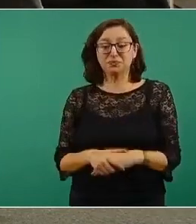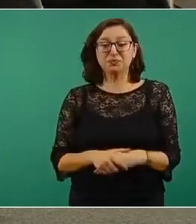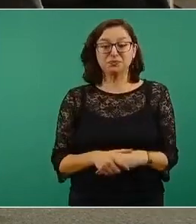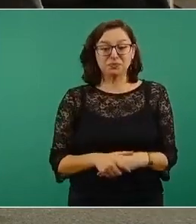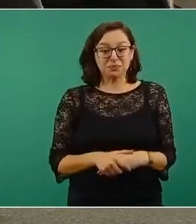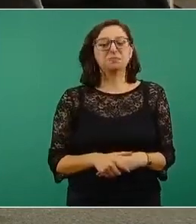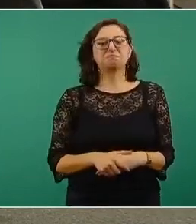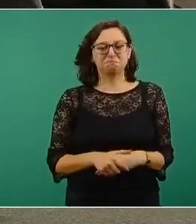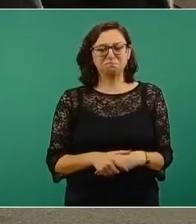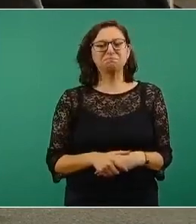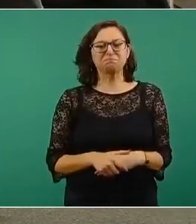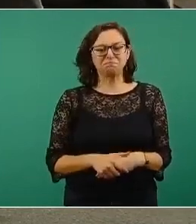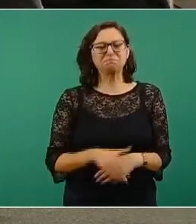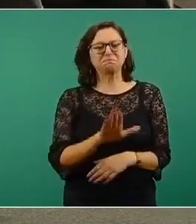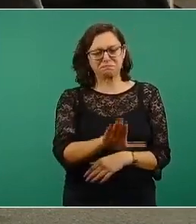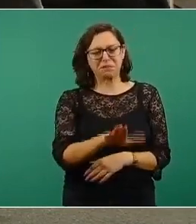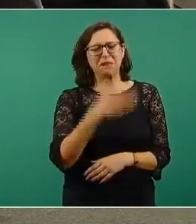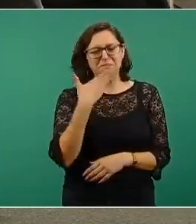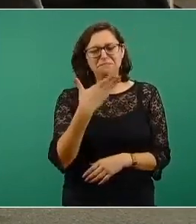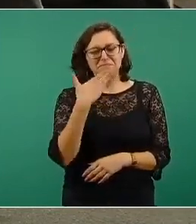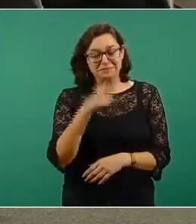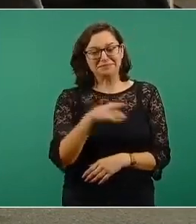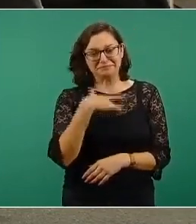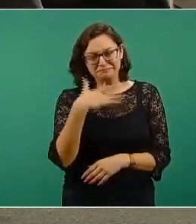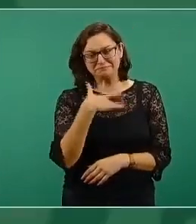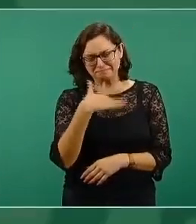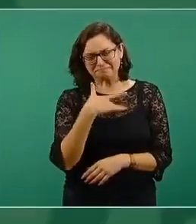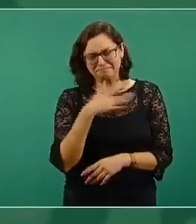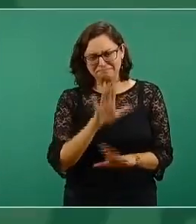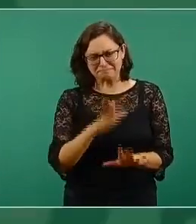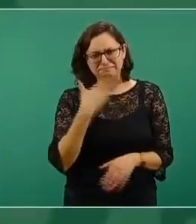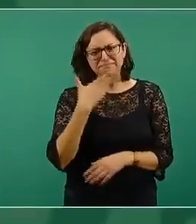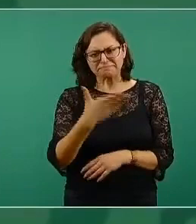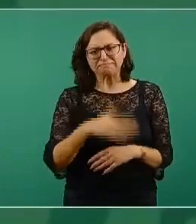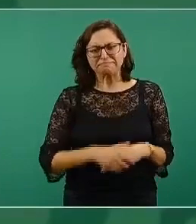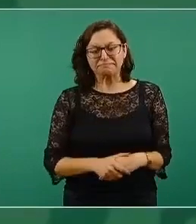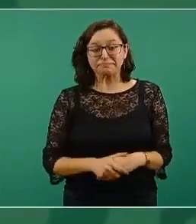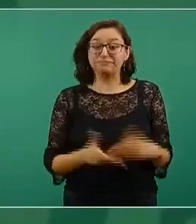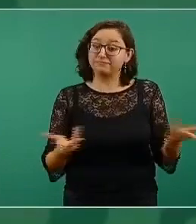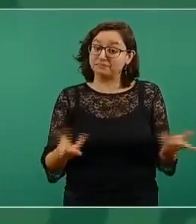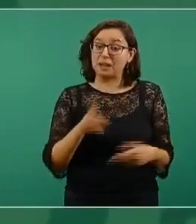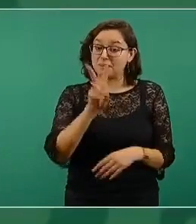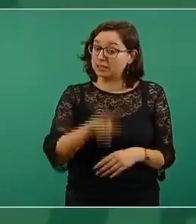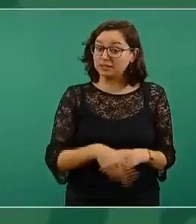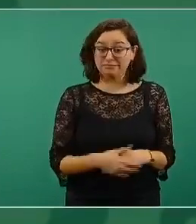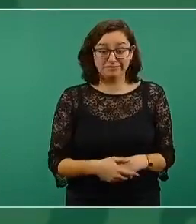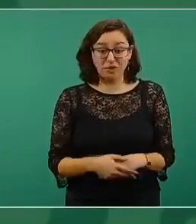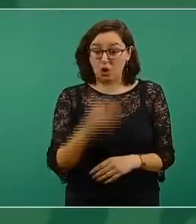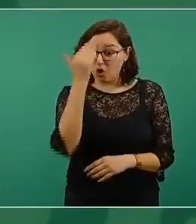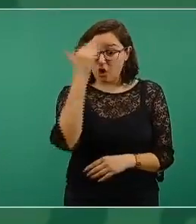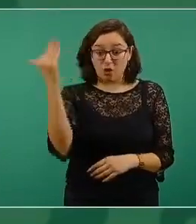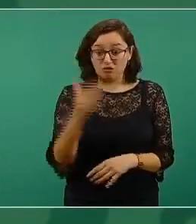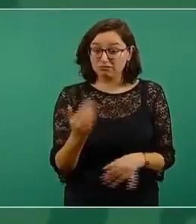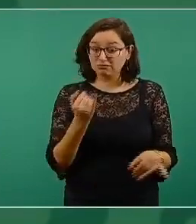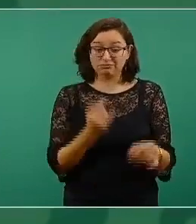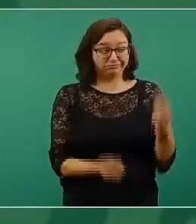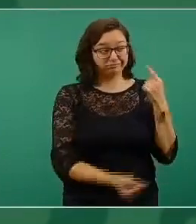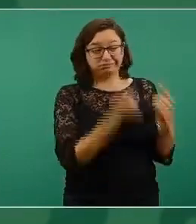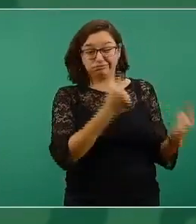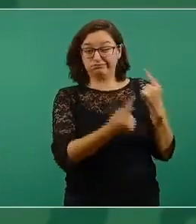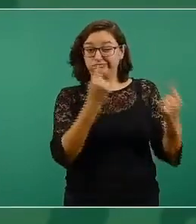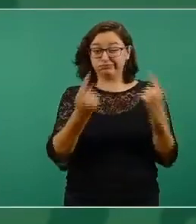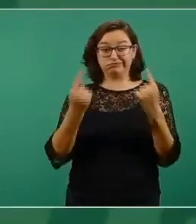Perdónenme, señor, pero está me da bien, mucho Liliana, entiendo su sentimiento. Varios hemos padecido este acoso por múltiples vías,